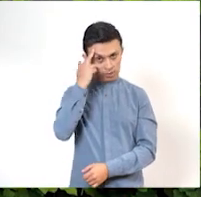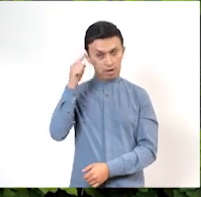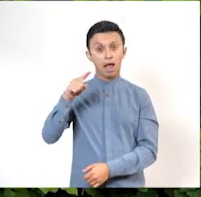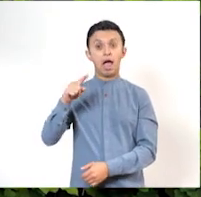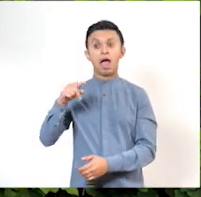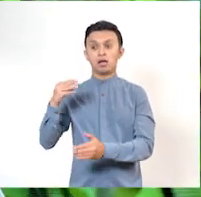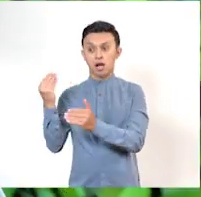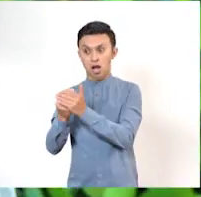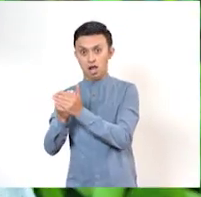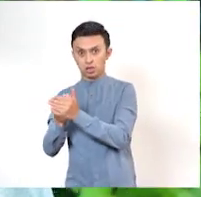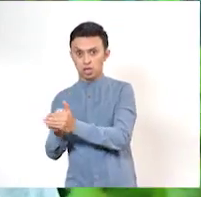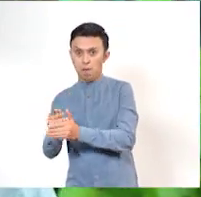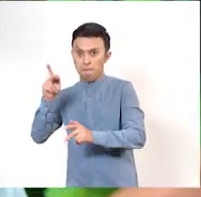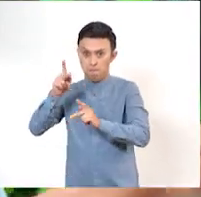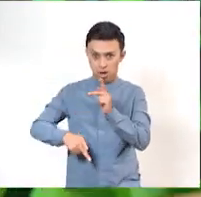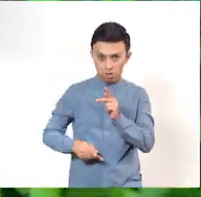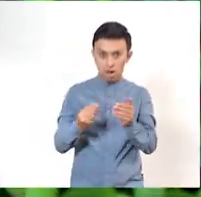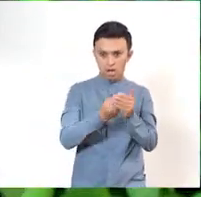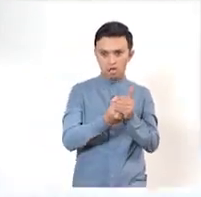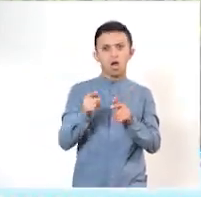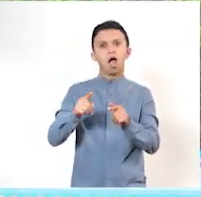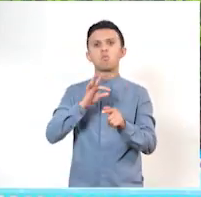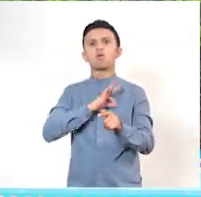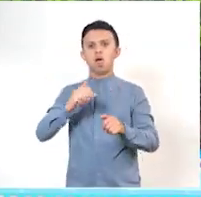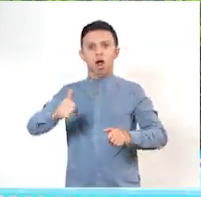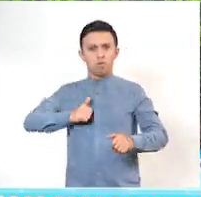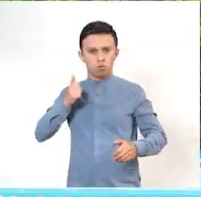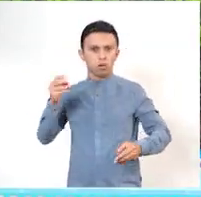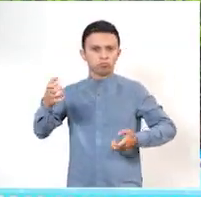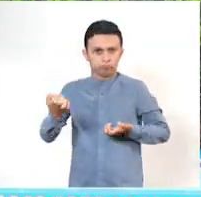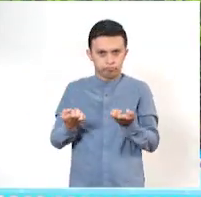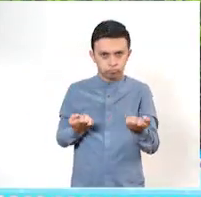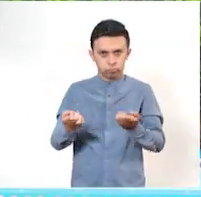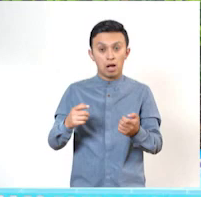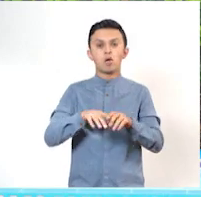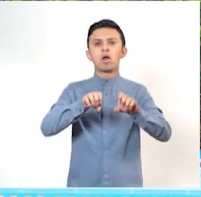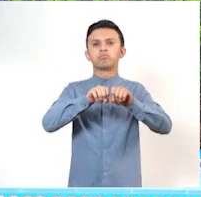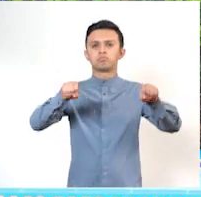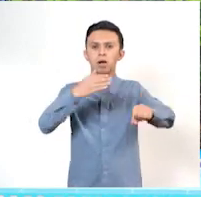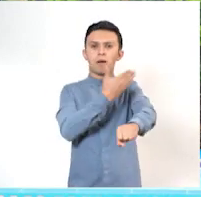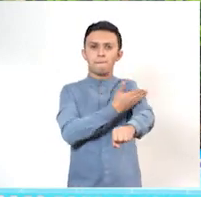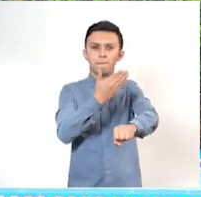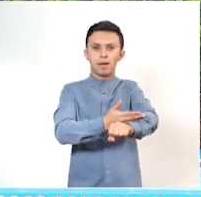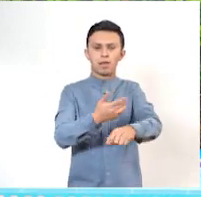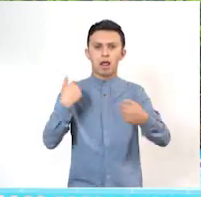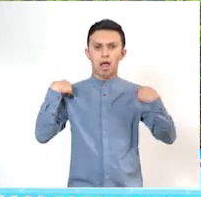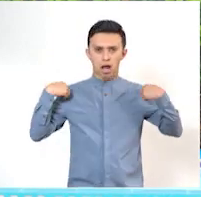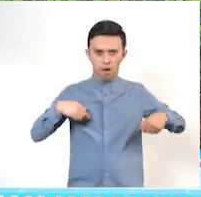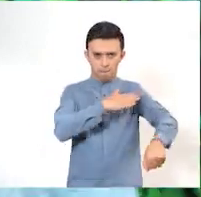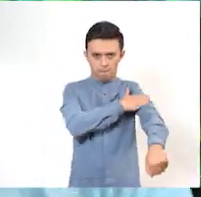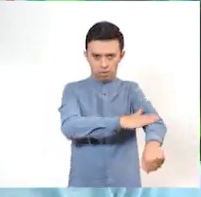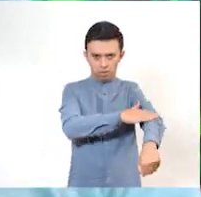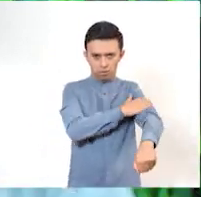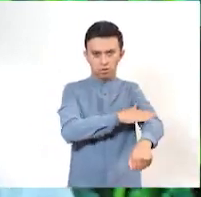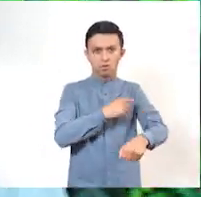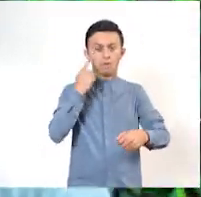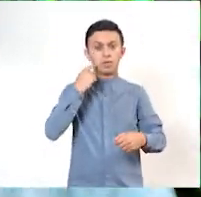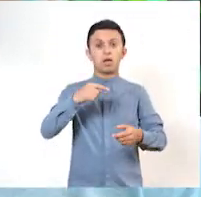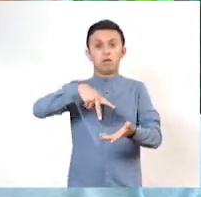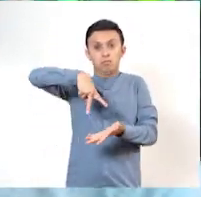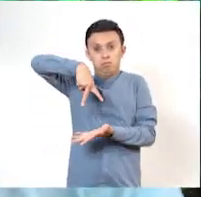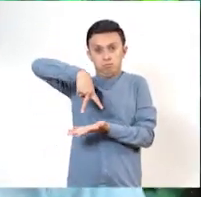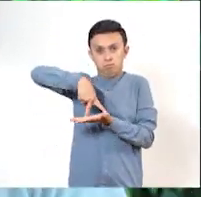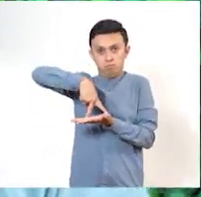Recuerda, entre clase y clase, activa tu cuerpo. Ok, vamos a tomar un palo, lo que vamos a trabajar es brazo, abrimos